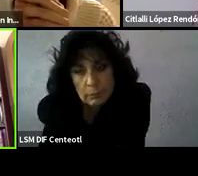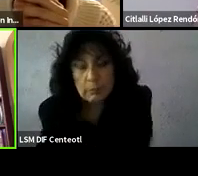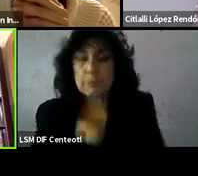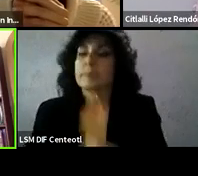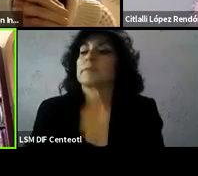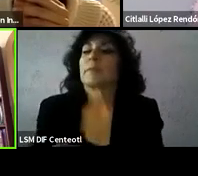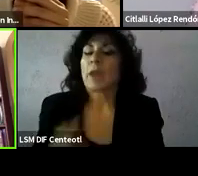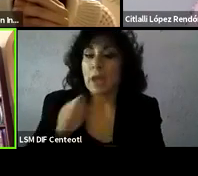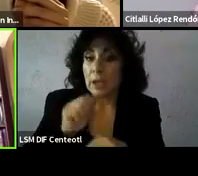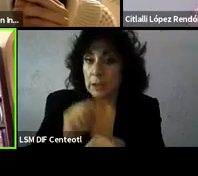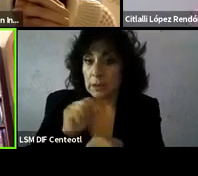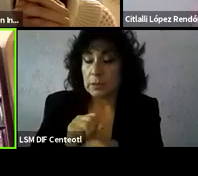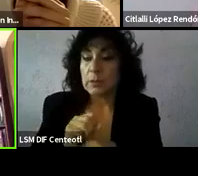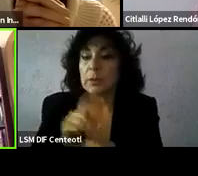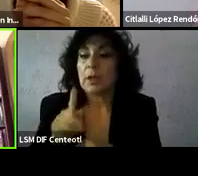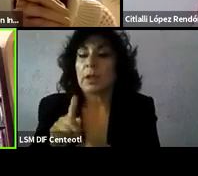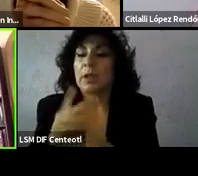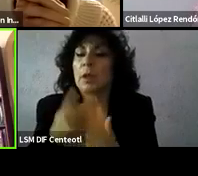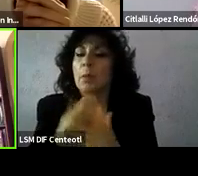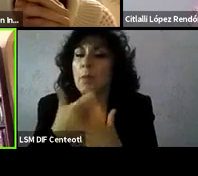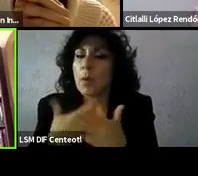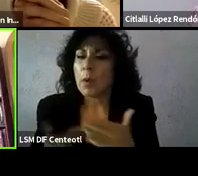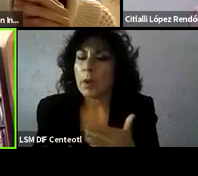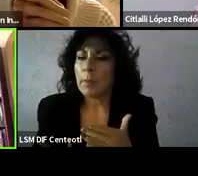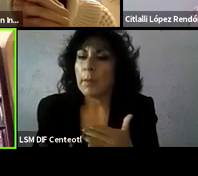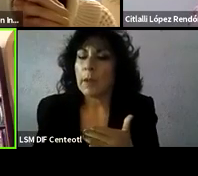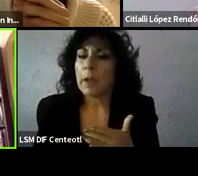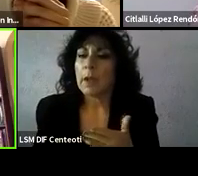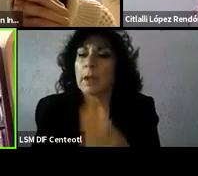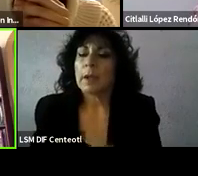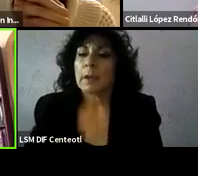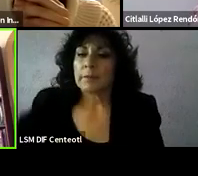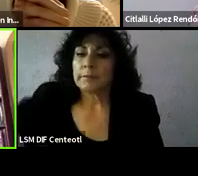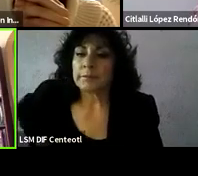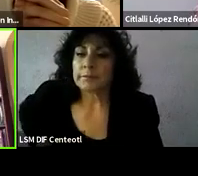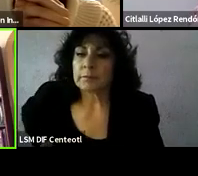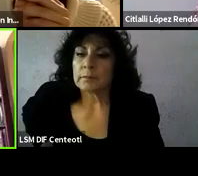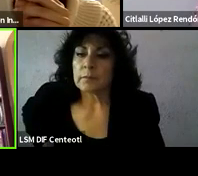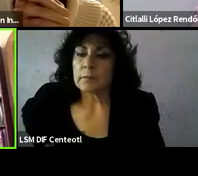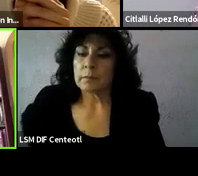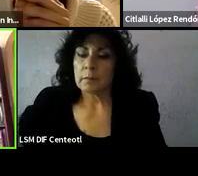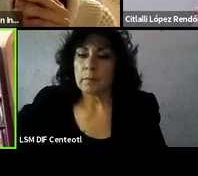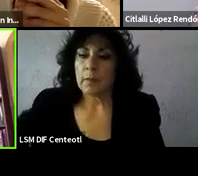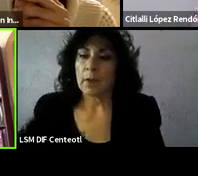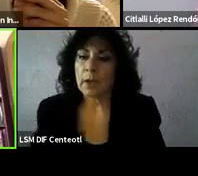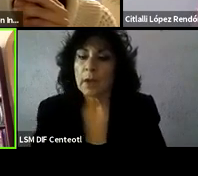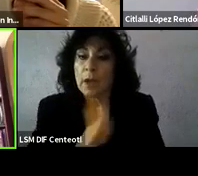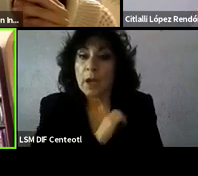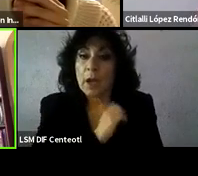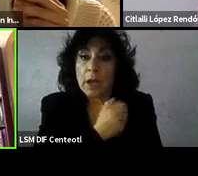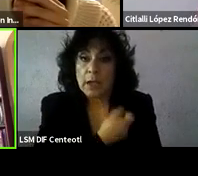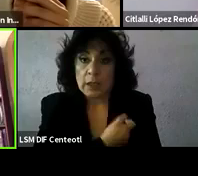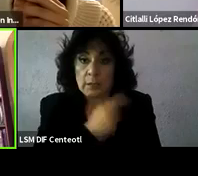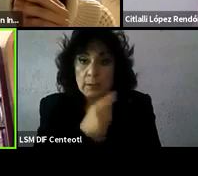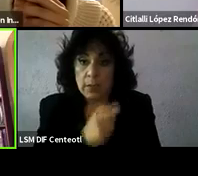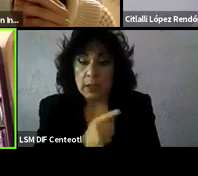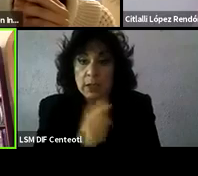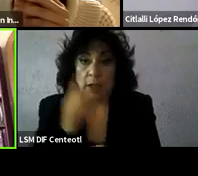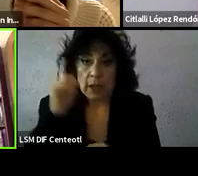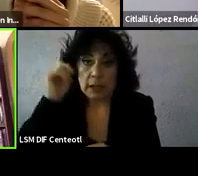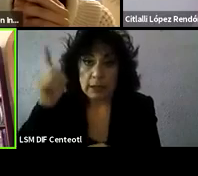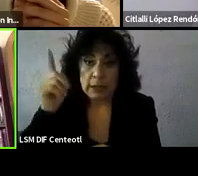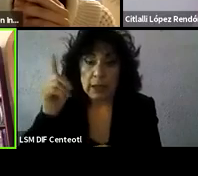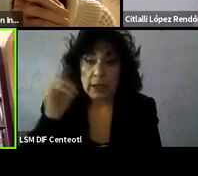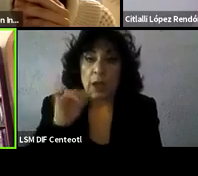lo hace un autor, un educador para la paz en España, que se llama Juan Carlos Torrego, que se